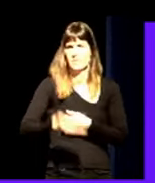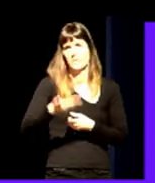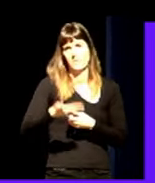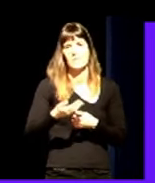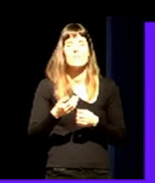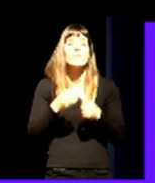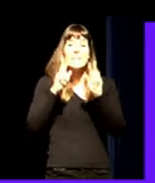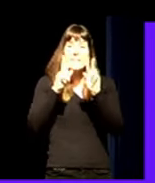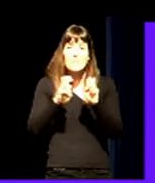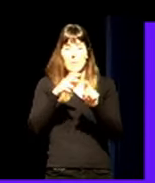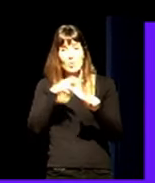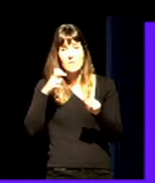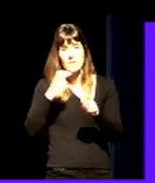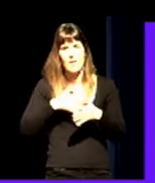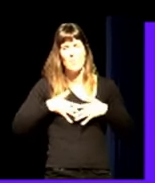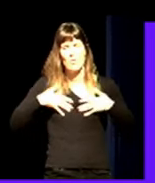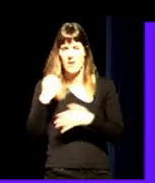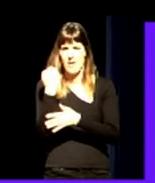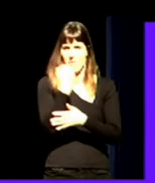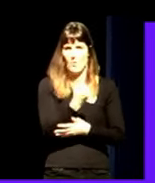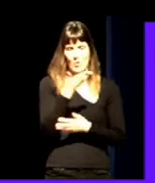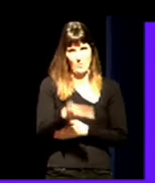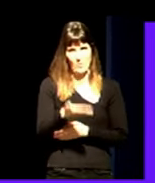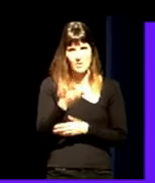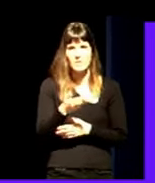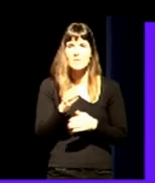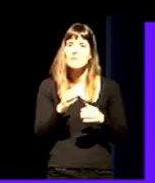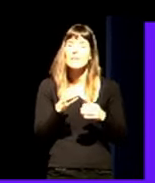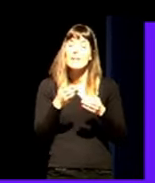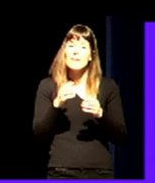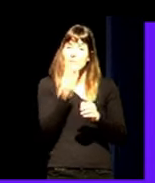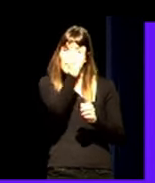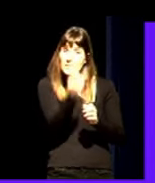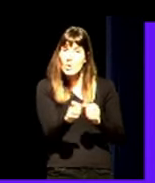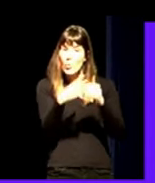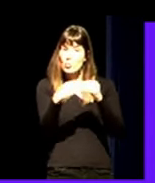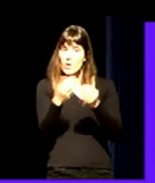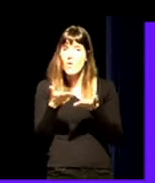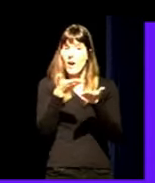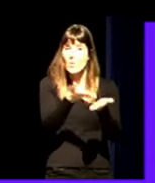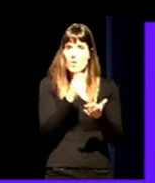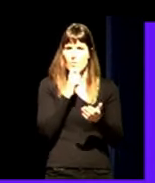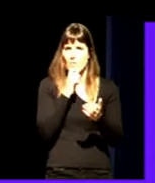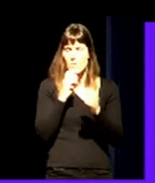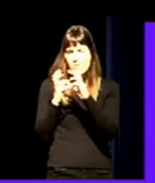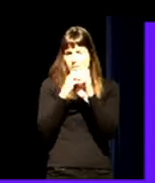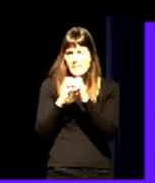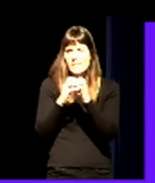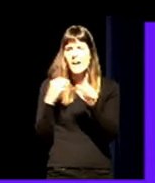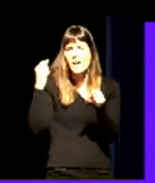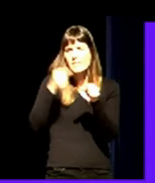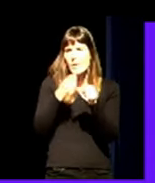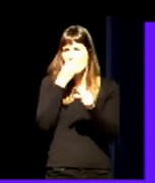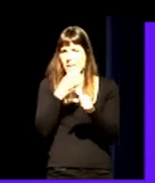parte emocional, este apoyo emocional, es decir, ¿cómo enfocamos la ayuda? ¿Cómo la abordamos? ¿Esto que estamos haciendo lo estamos haciendo verdaderamente